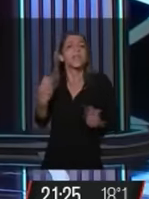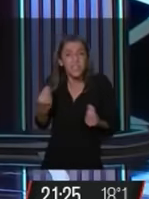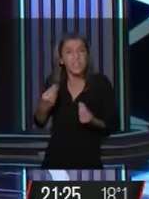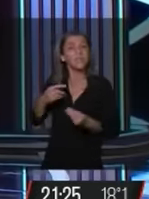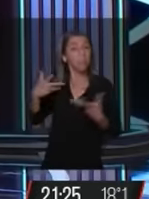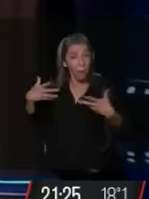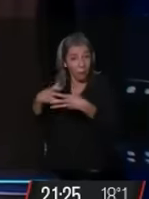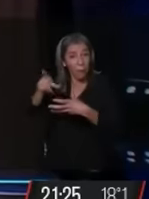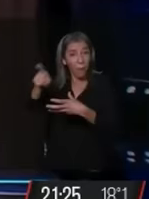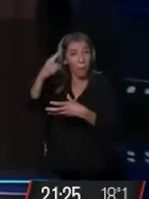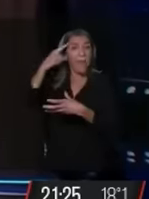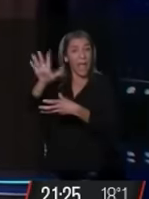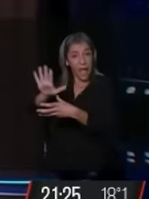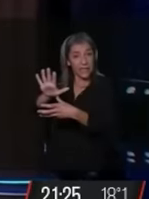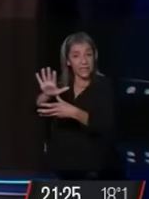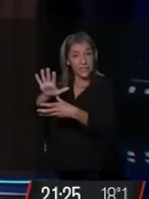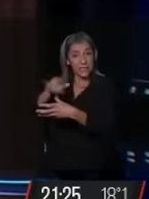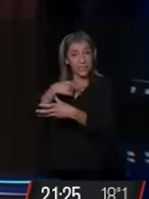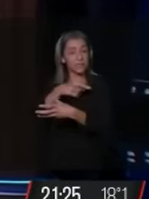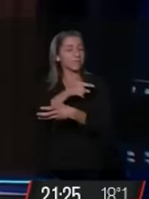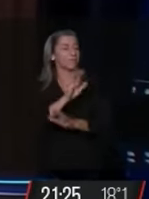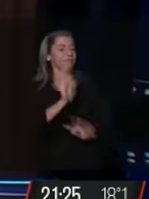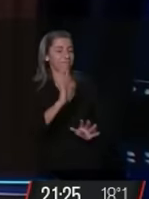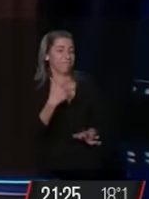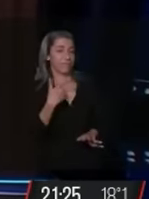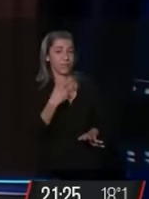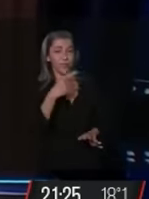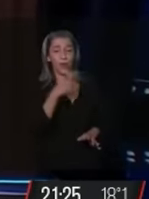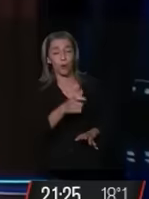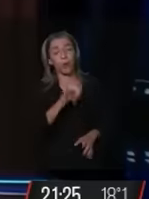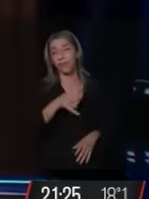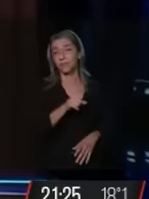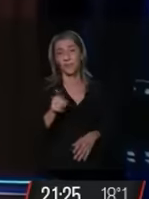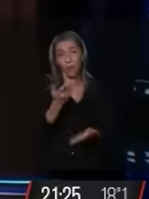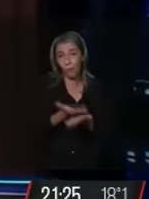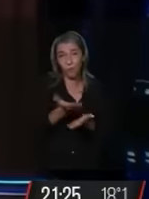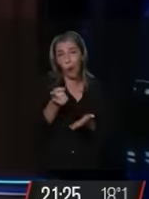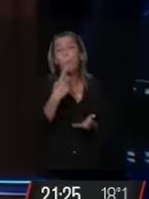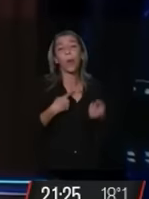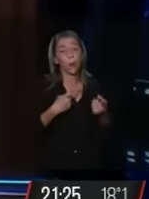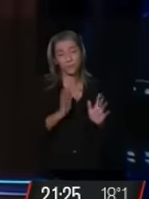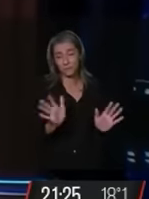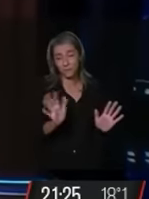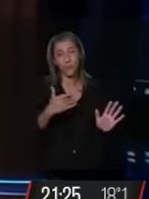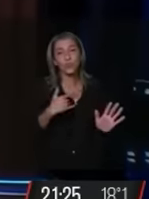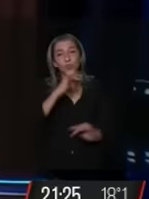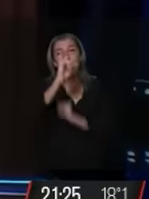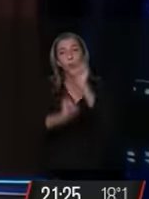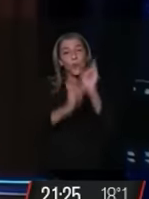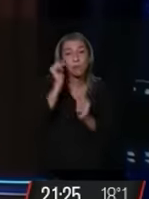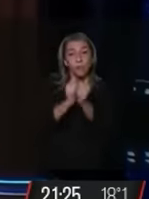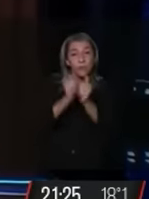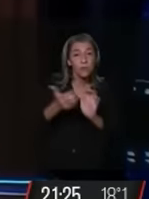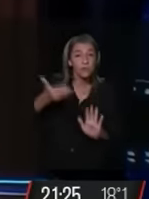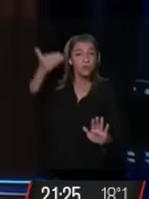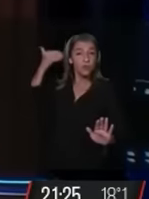¿Sí o no? De vuelta, yo no contesto por sí o por no lo que vos plantees. Yo lo que señalo es que en la historia de la humanidad ha habido